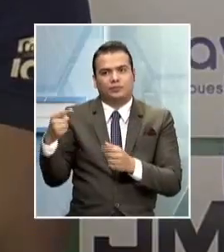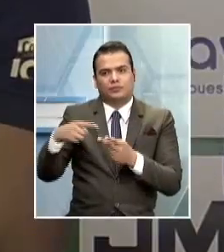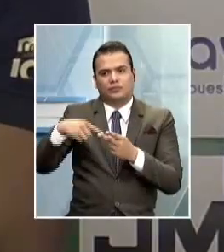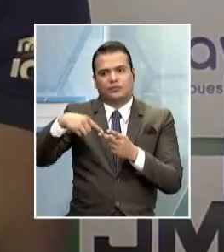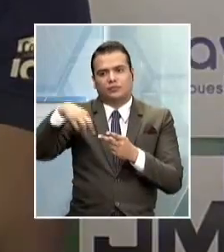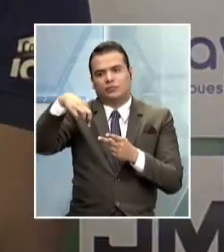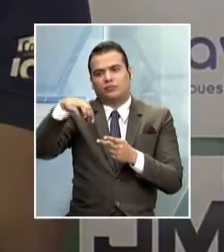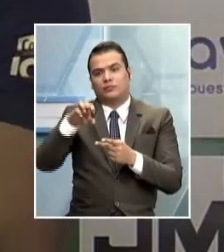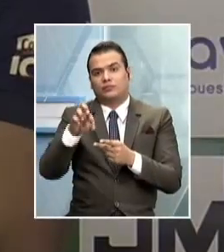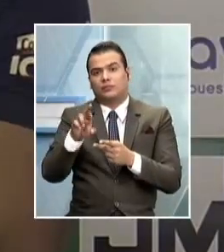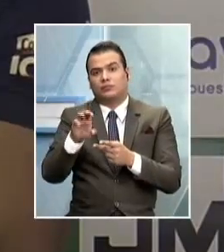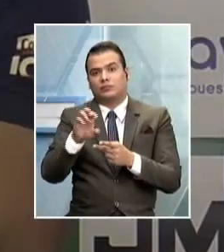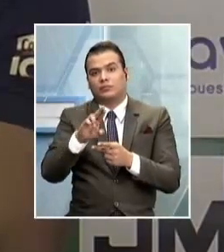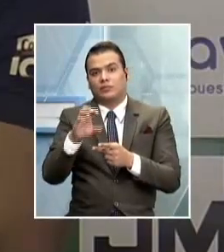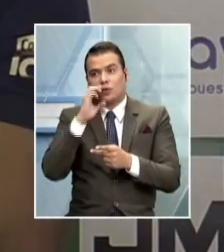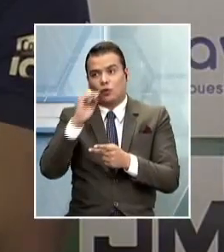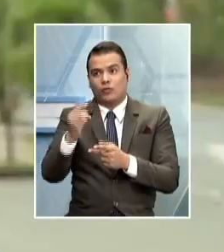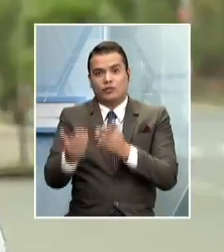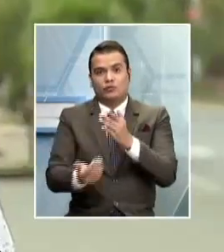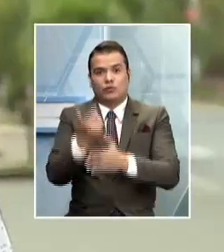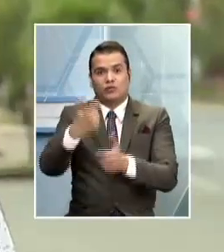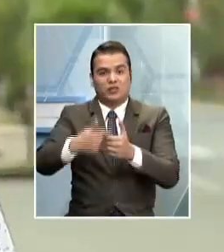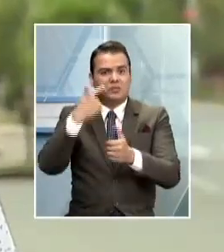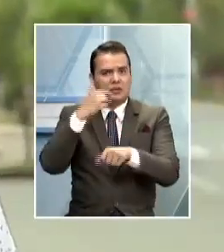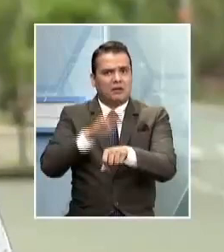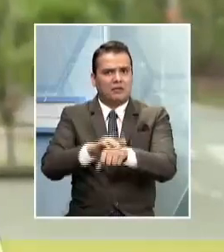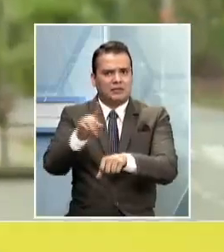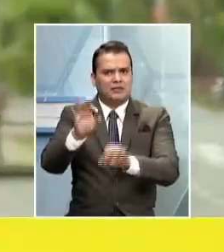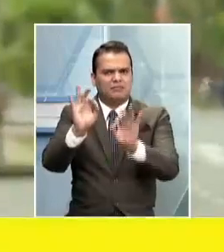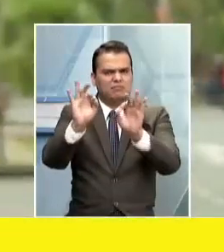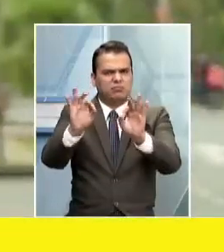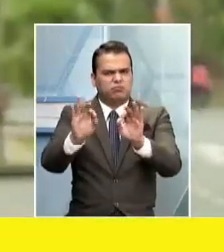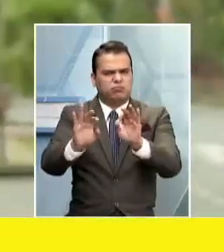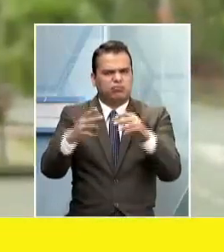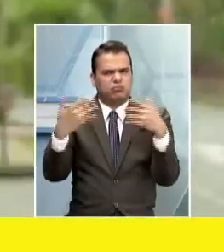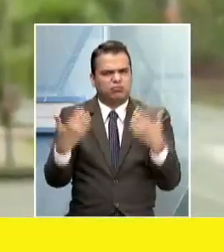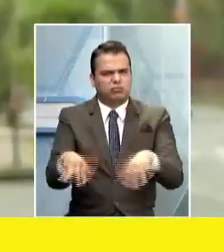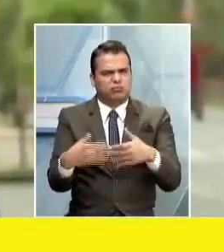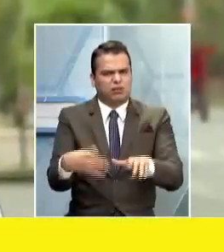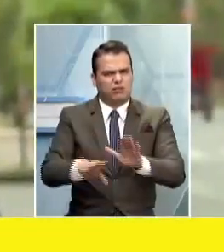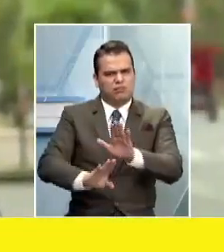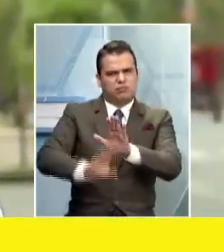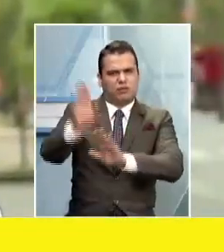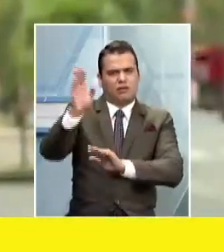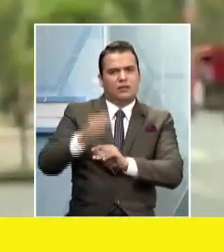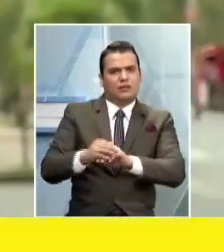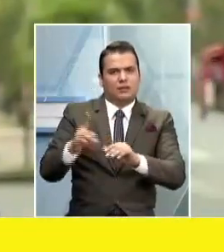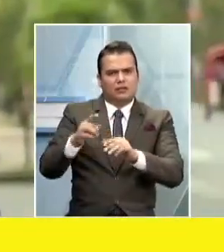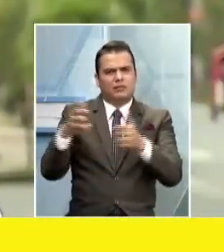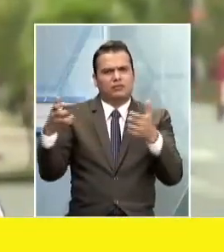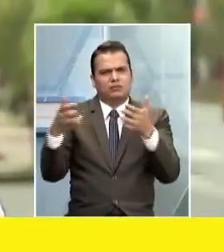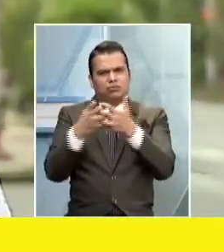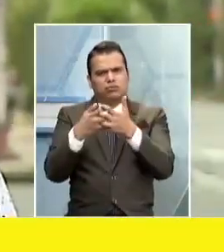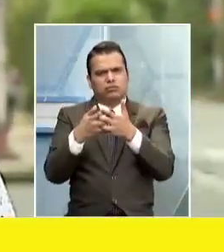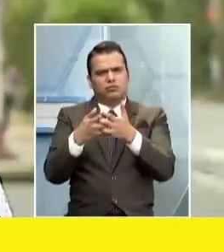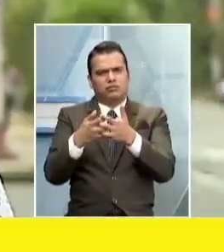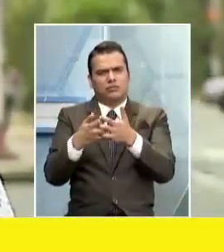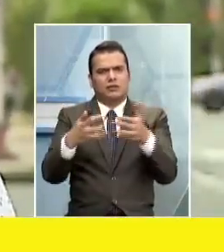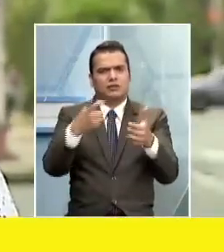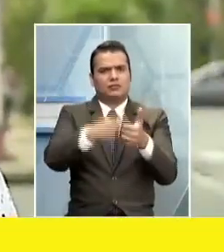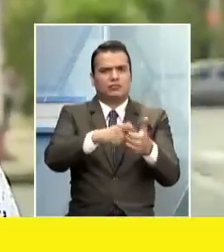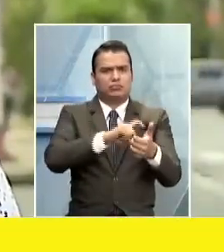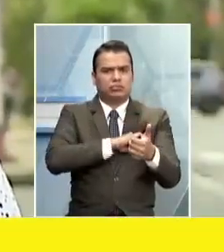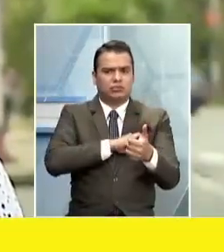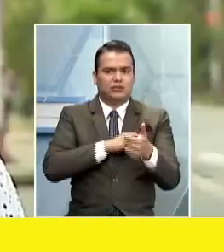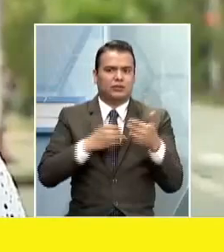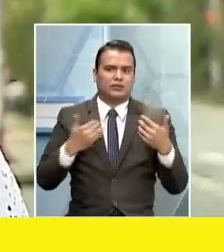Ricard confía que triunfará en el equipo azucarero. Marco se va a adaptar. Cali no es fácil jugar en el Deportivo Cali, es